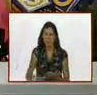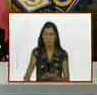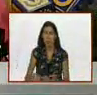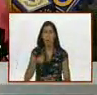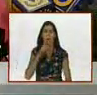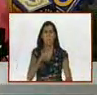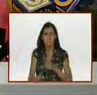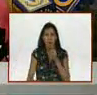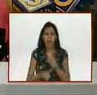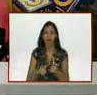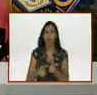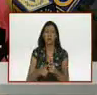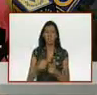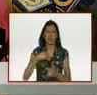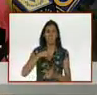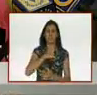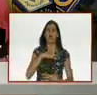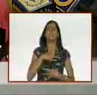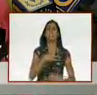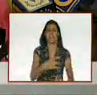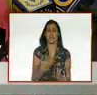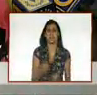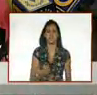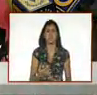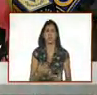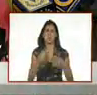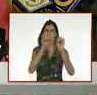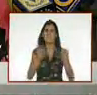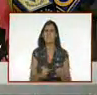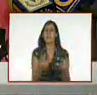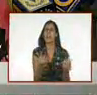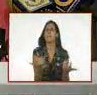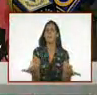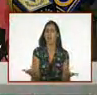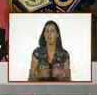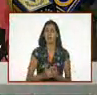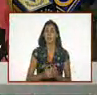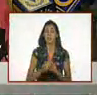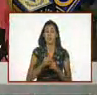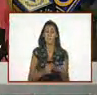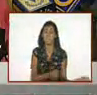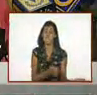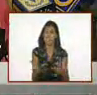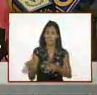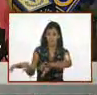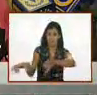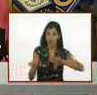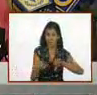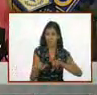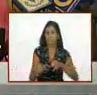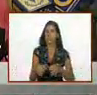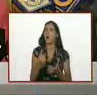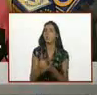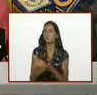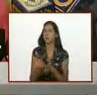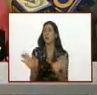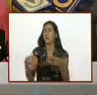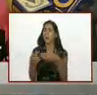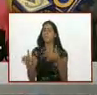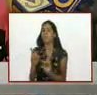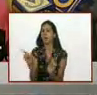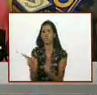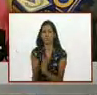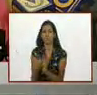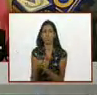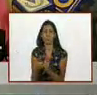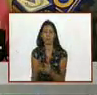que obedecen al individualismo y al capitalismo, sí, porque la pesca de arrastre solo beneficia a muy pocos y